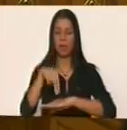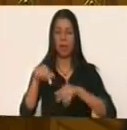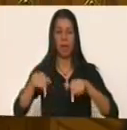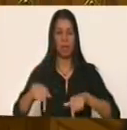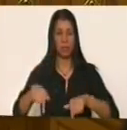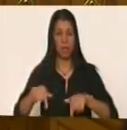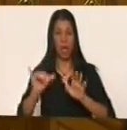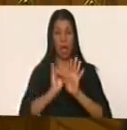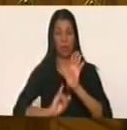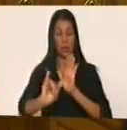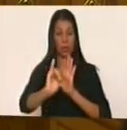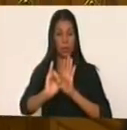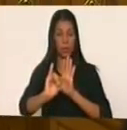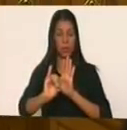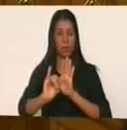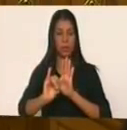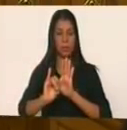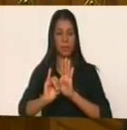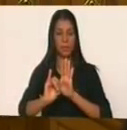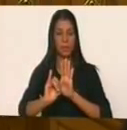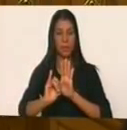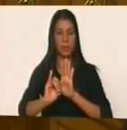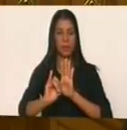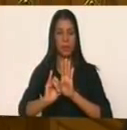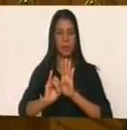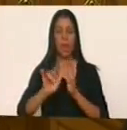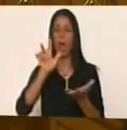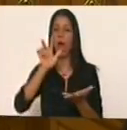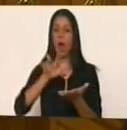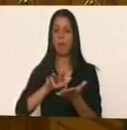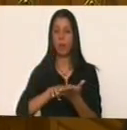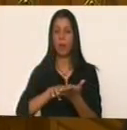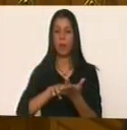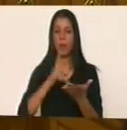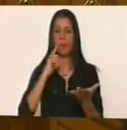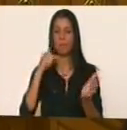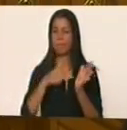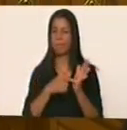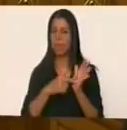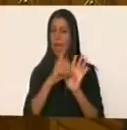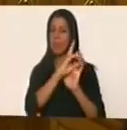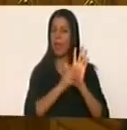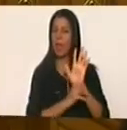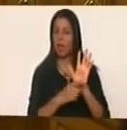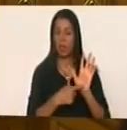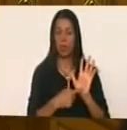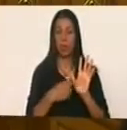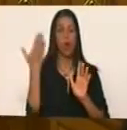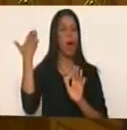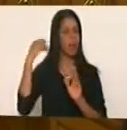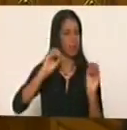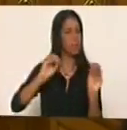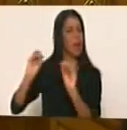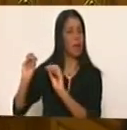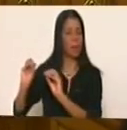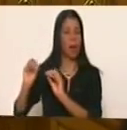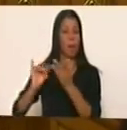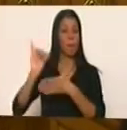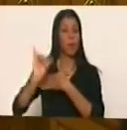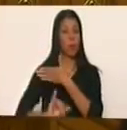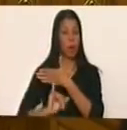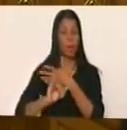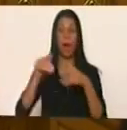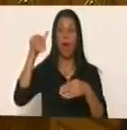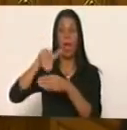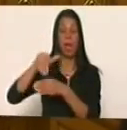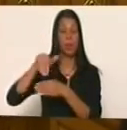Asamblea Nacional Constituyente apruebe un decreto constituyente sobre la convocatoria y programación de las